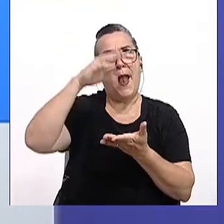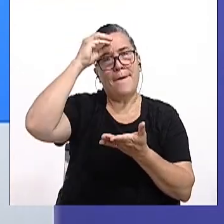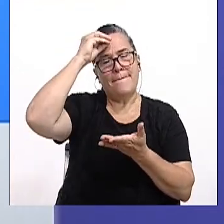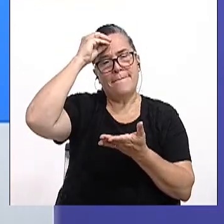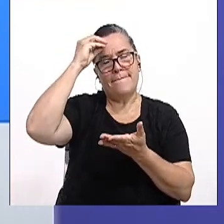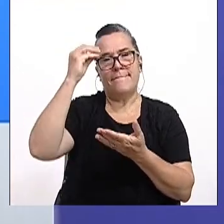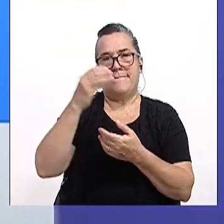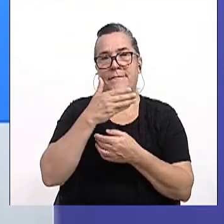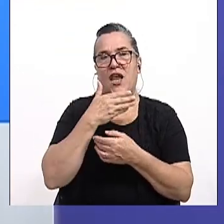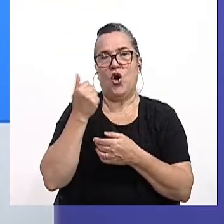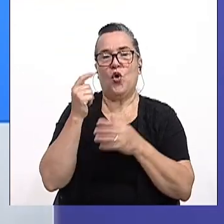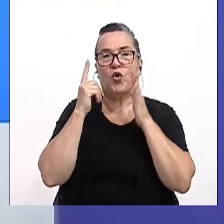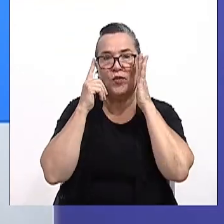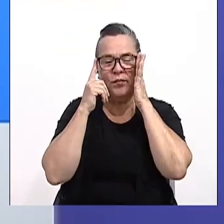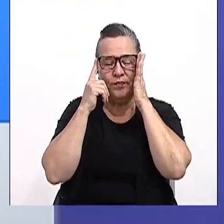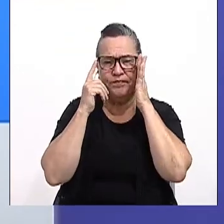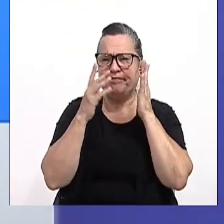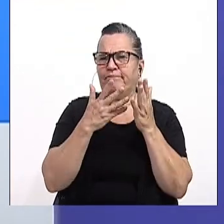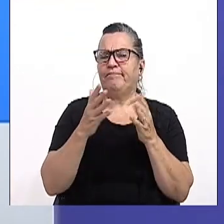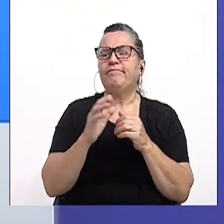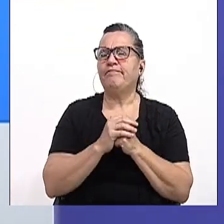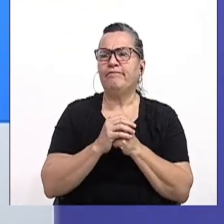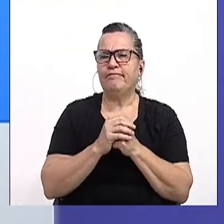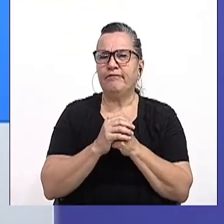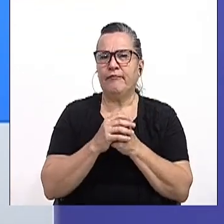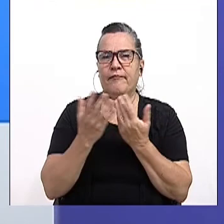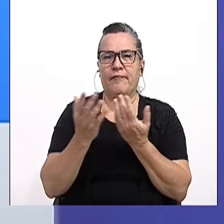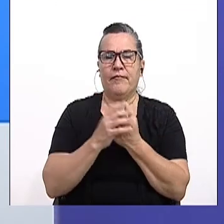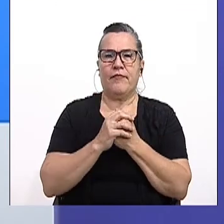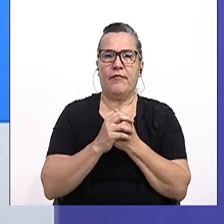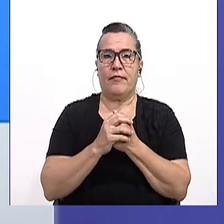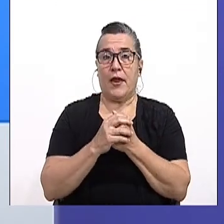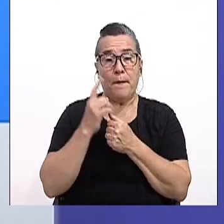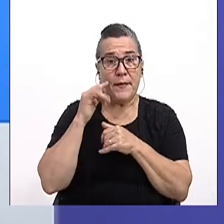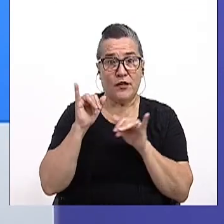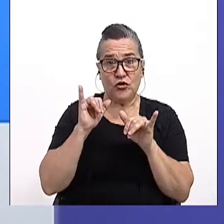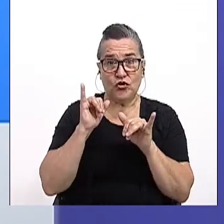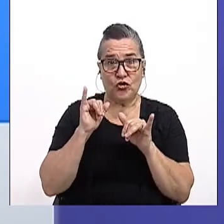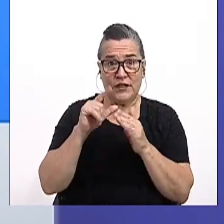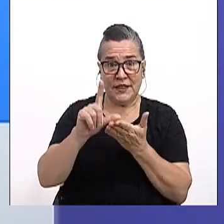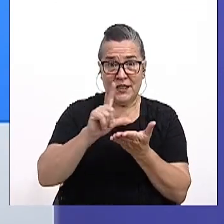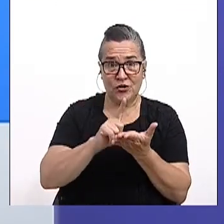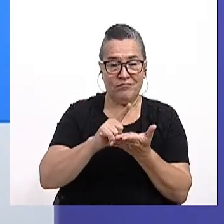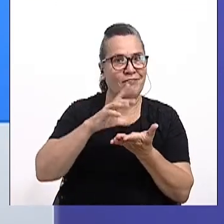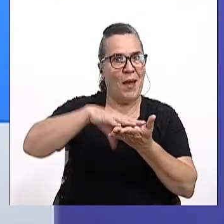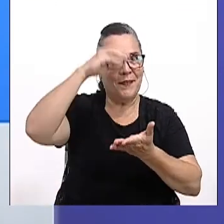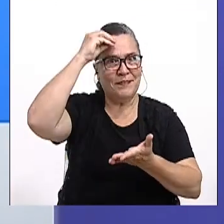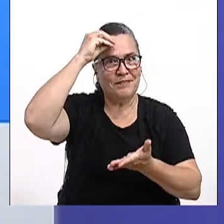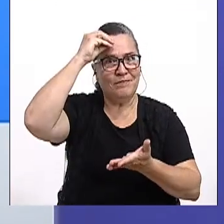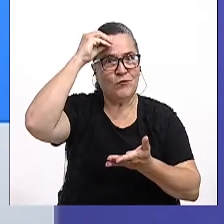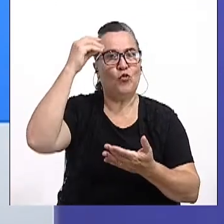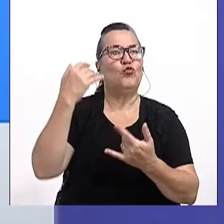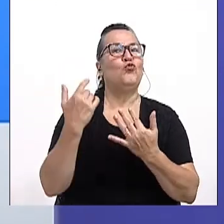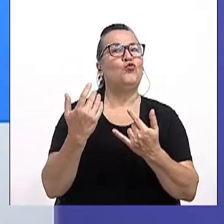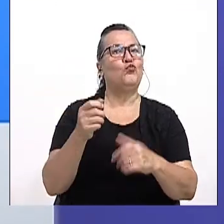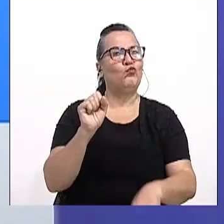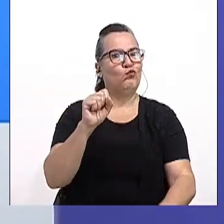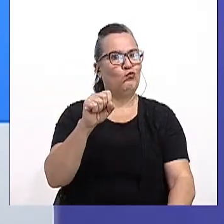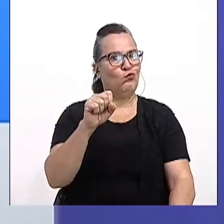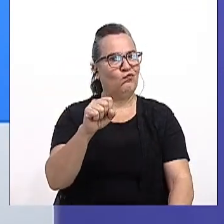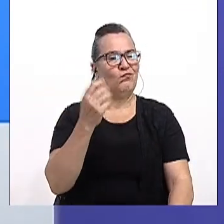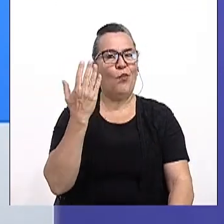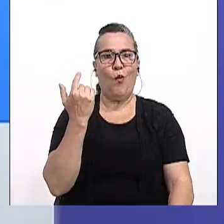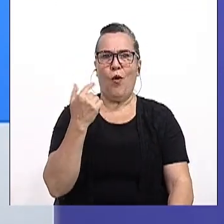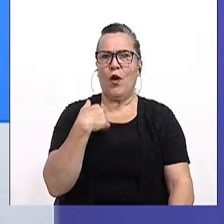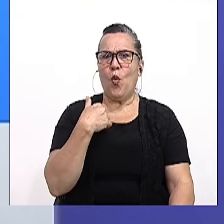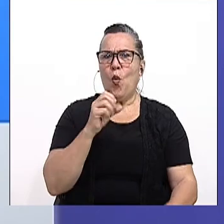muchísimo más. Bueno, ¿y qué tal? ¿Cómo les ha parecido esta clase? ¿Han aprendido bastante? Yo espero que sí, porque ha